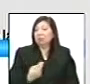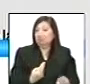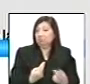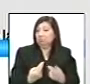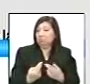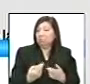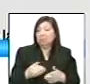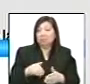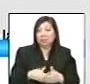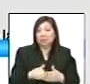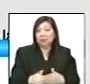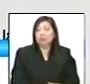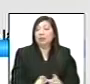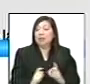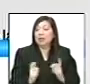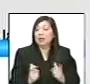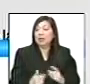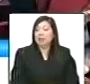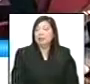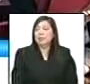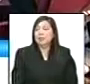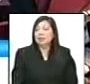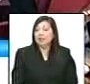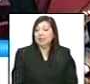simultáneamente candidatos al Congreso.